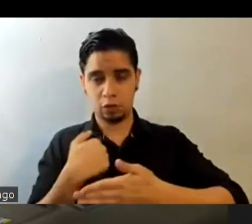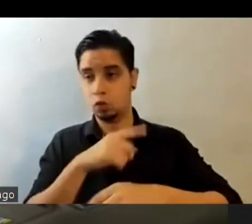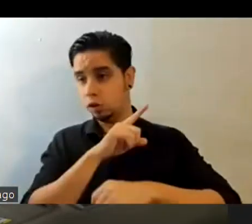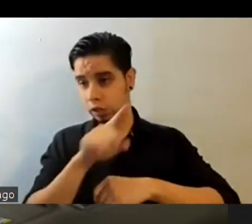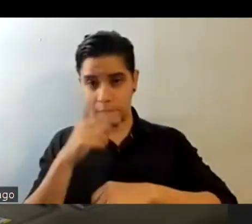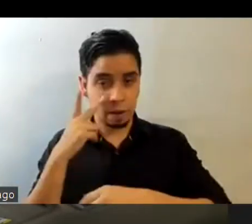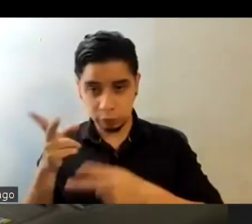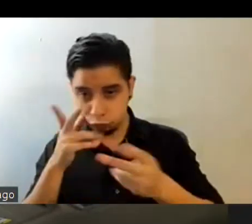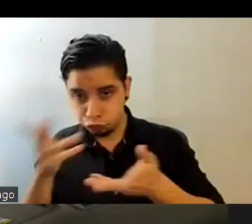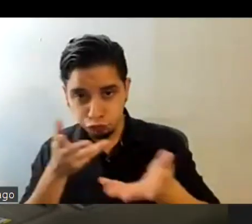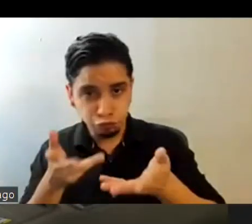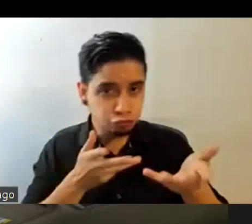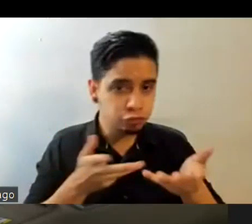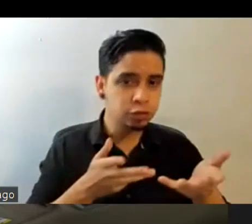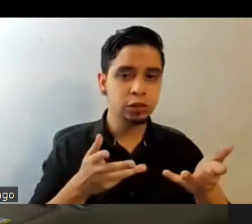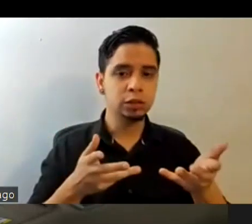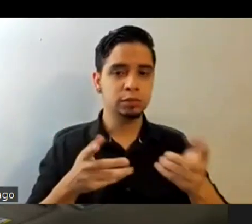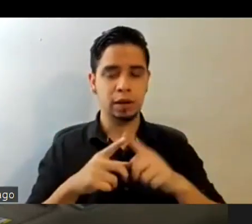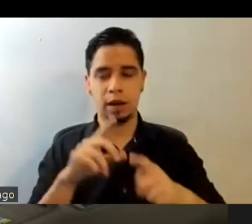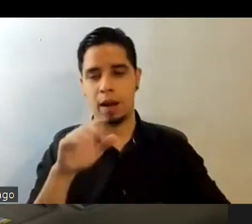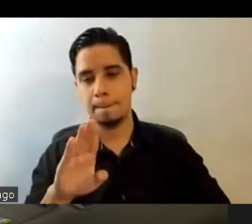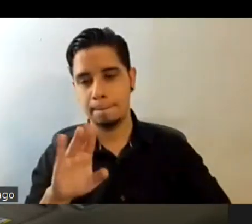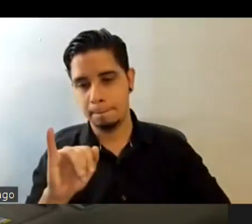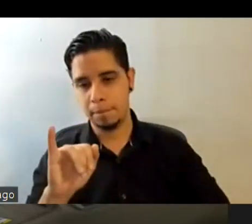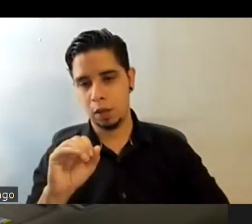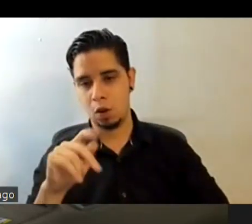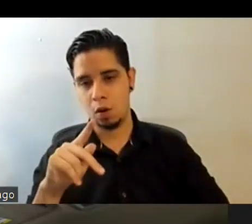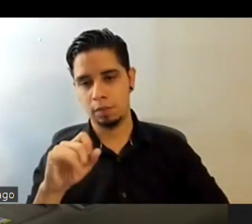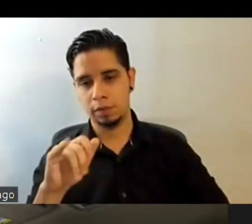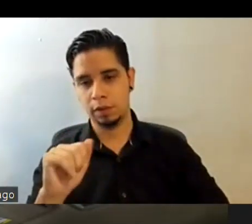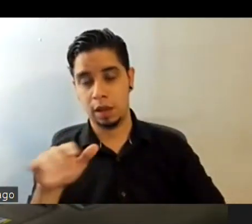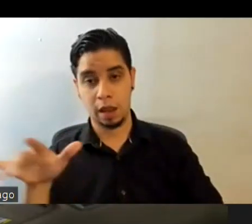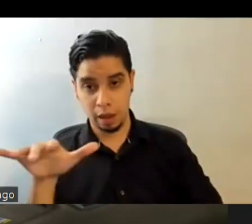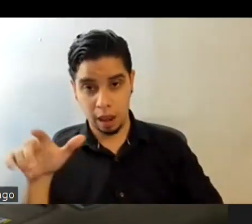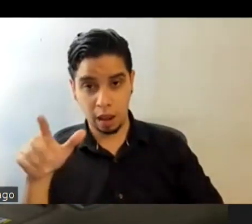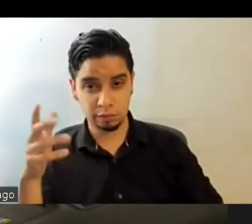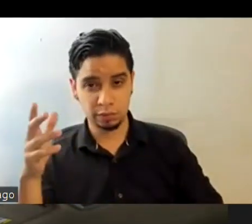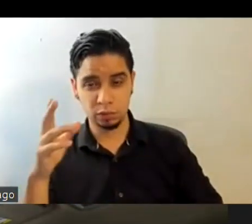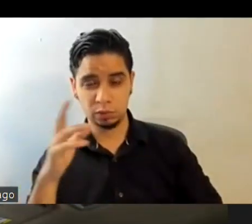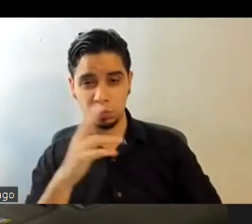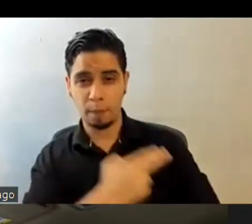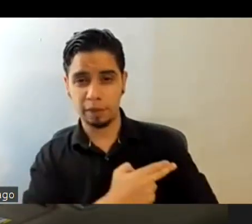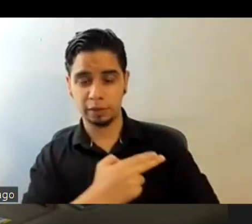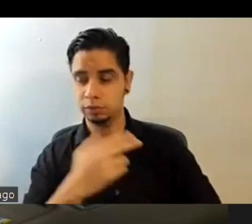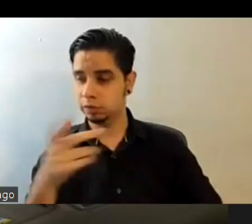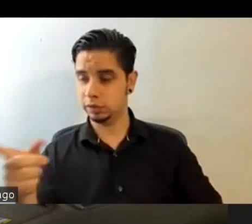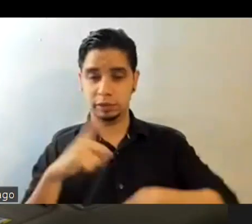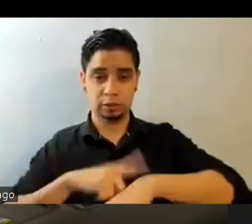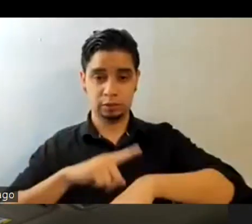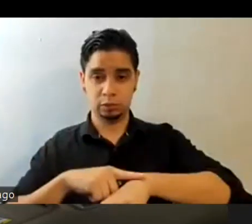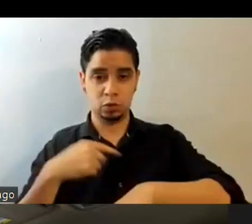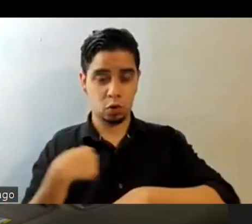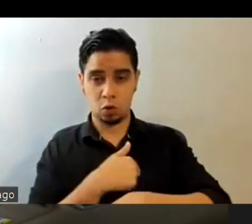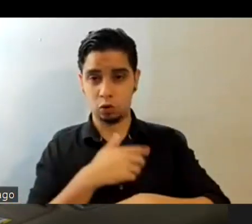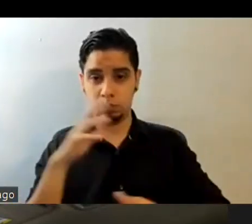los pacientes que citaba para hacerle biopsias allá en el hospital. Durante todo ese periodo estábamos tan